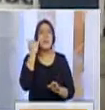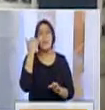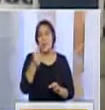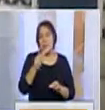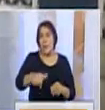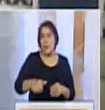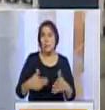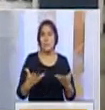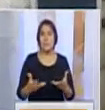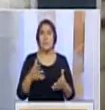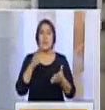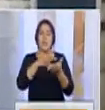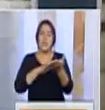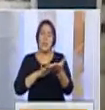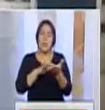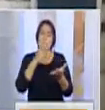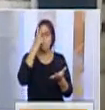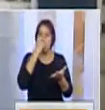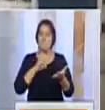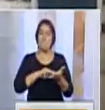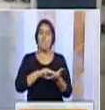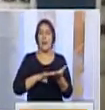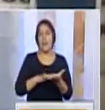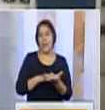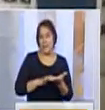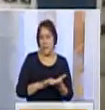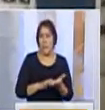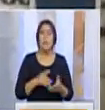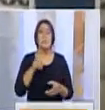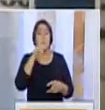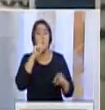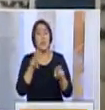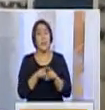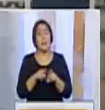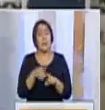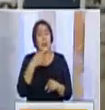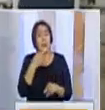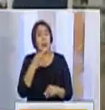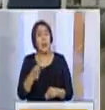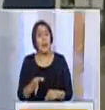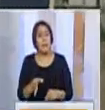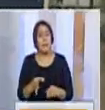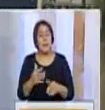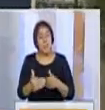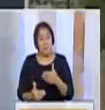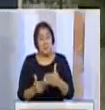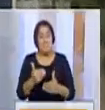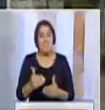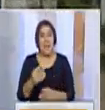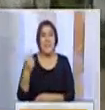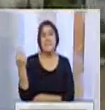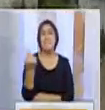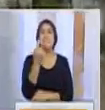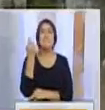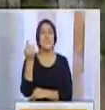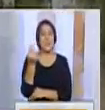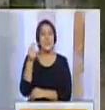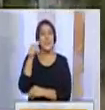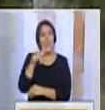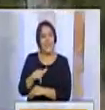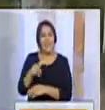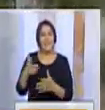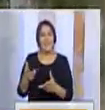incluso está en sistema Braille para que la gente la pueda consultar. Entonces miren, la verdad que ha sido un paso muy importante. En el CNI